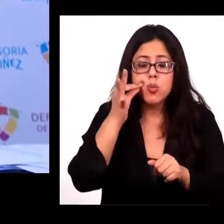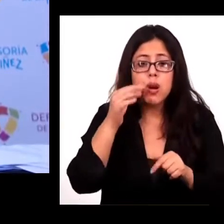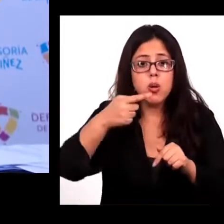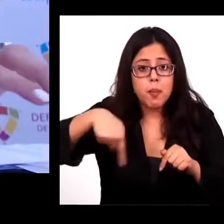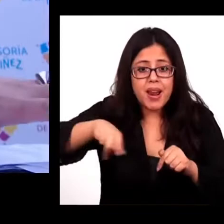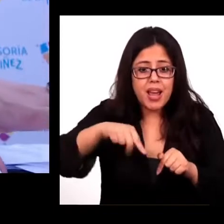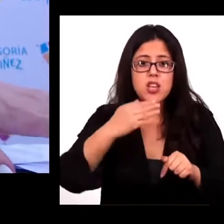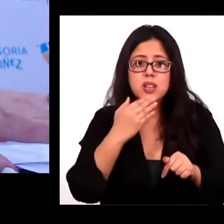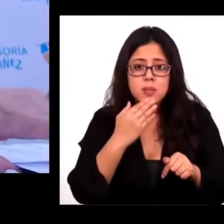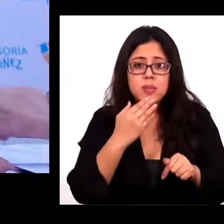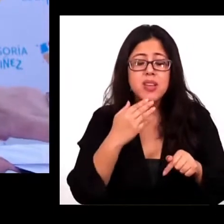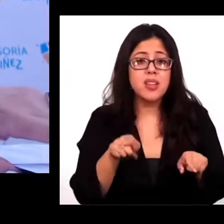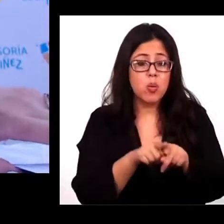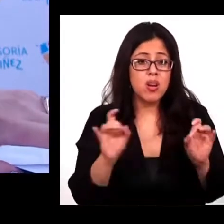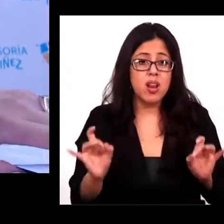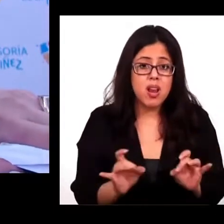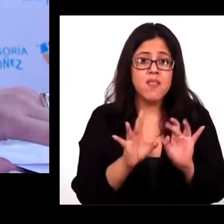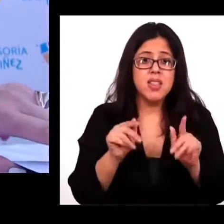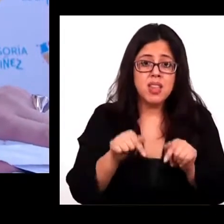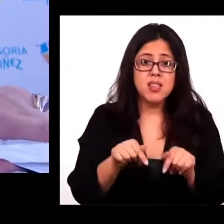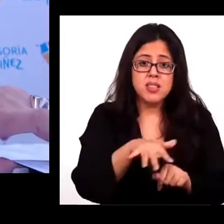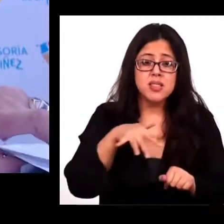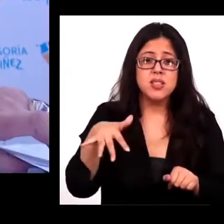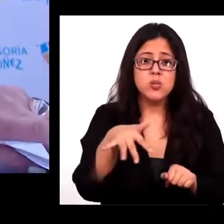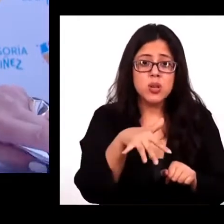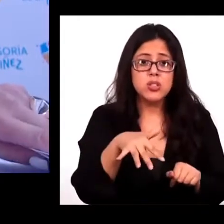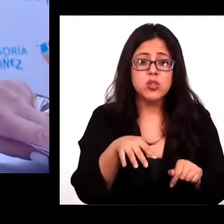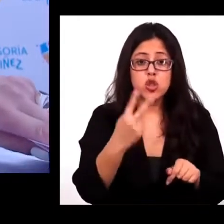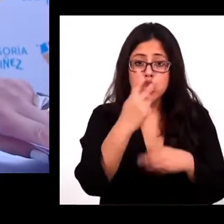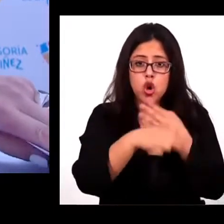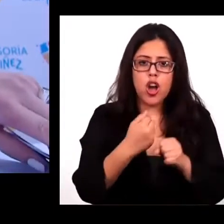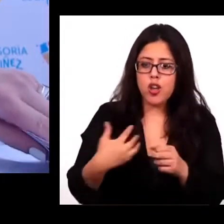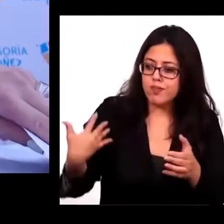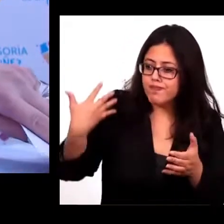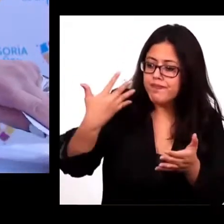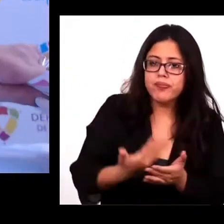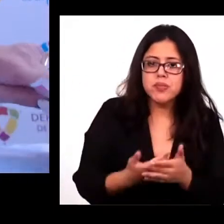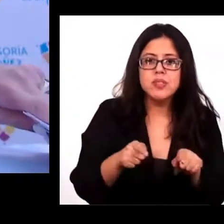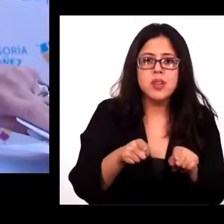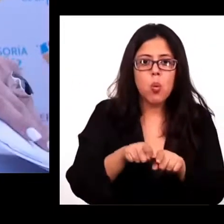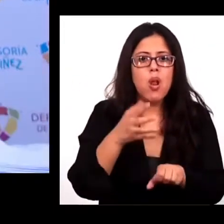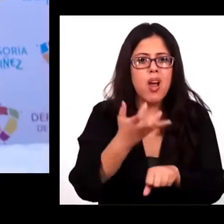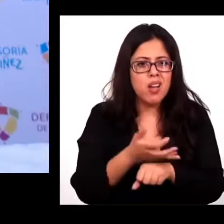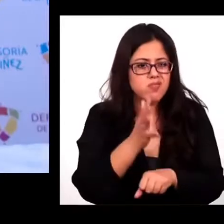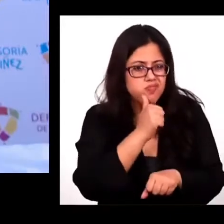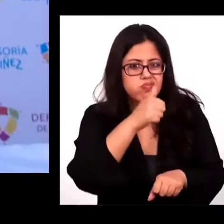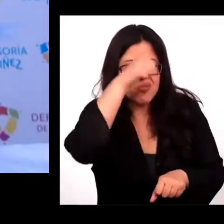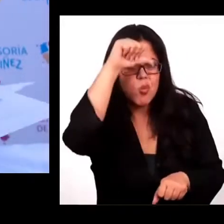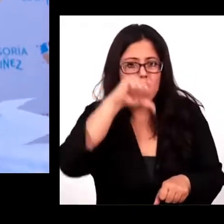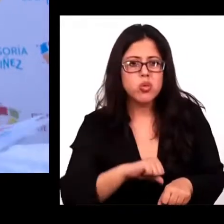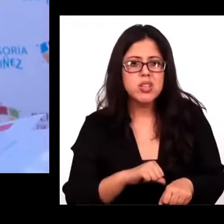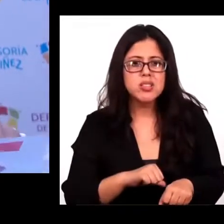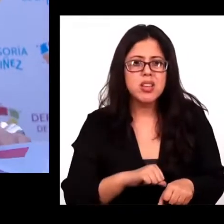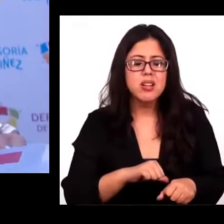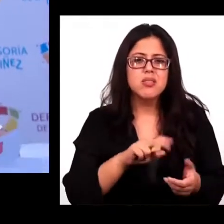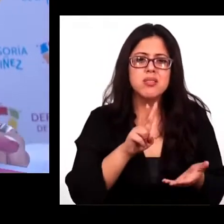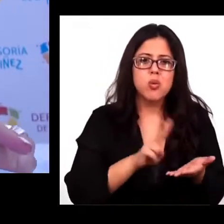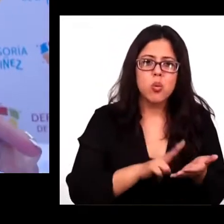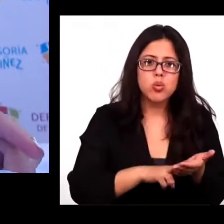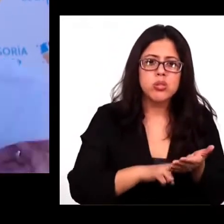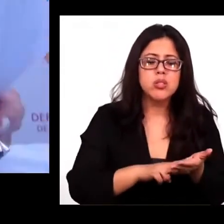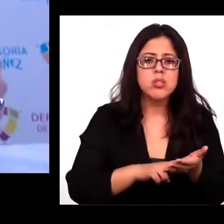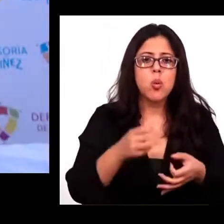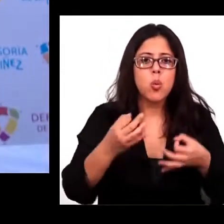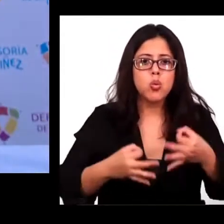tolerable que, a pesar de la gravedad de esos hechos, a 2 años de ocurridos siga existiendo impunidad en vez de verdad, justicia y reparación.